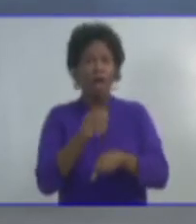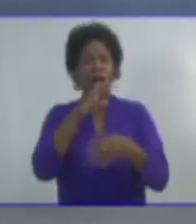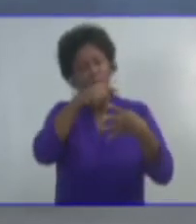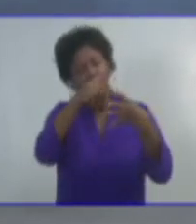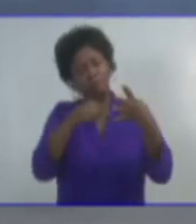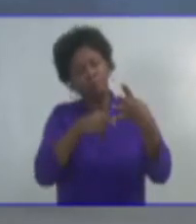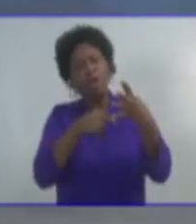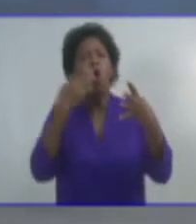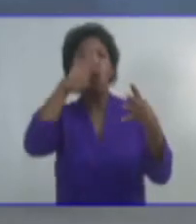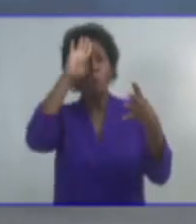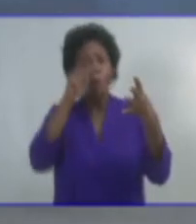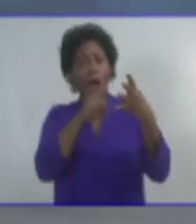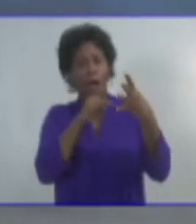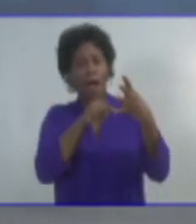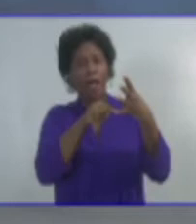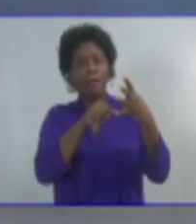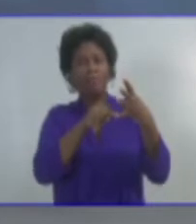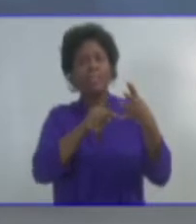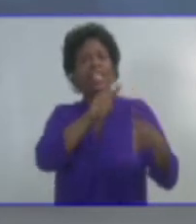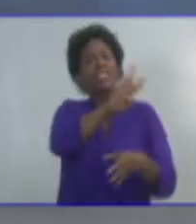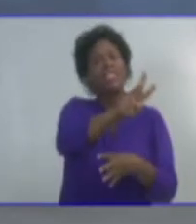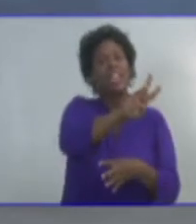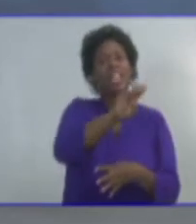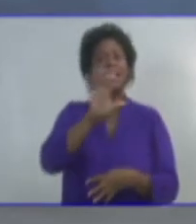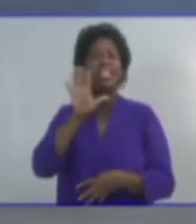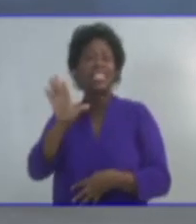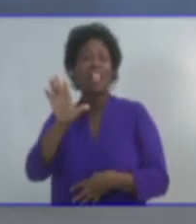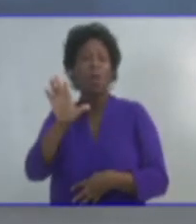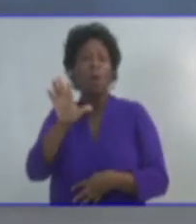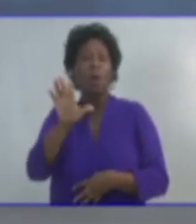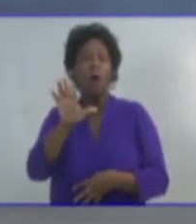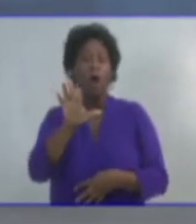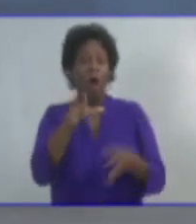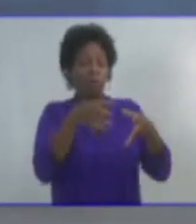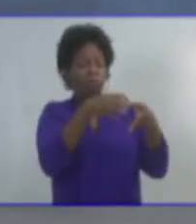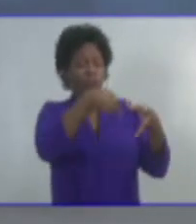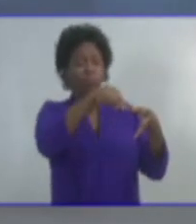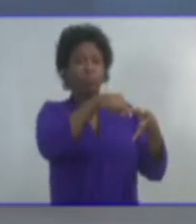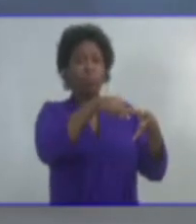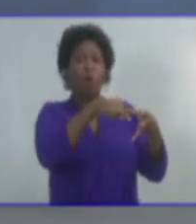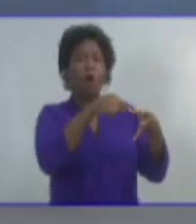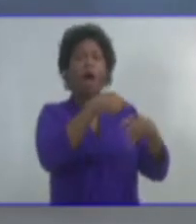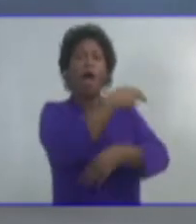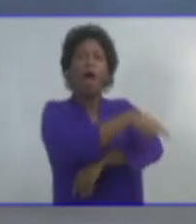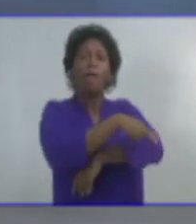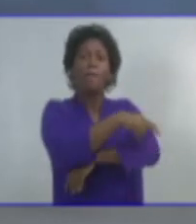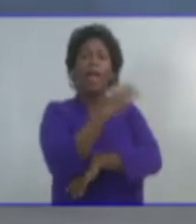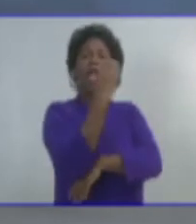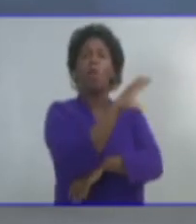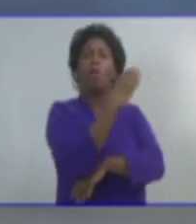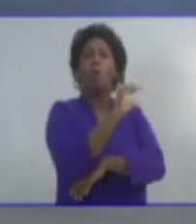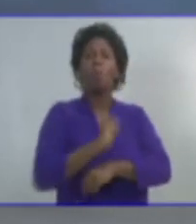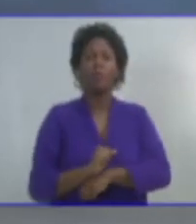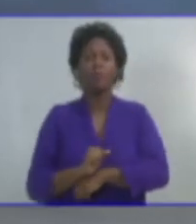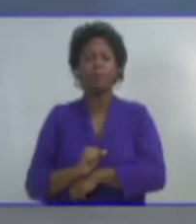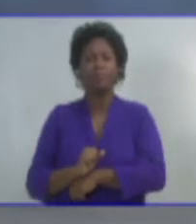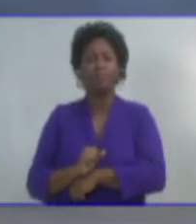lugar al caer 3-5 ante el bien rankeado elenco de Colombia. Para